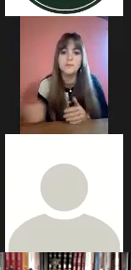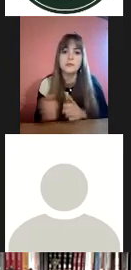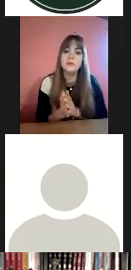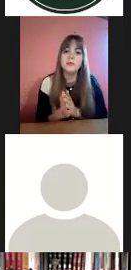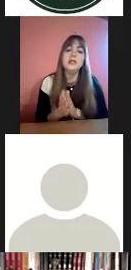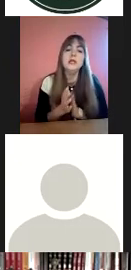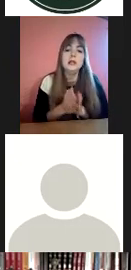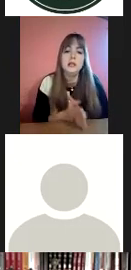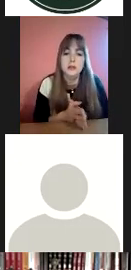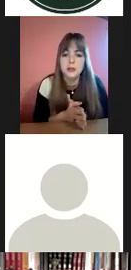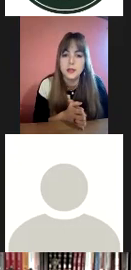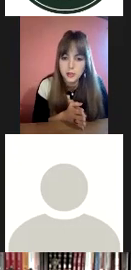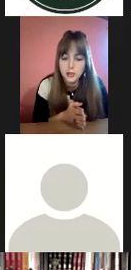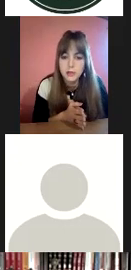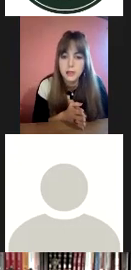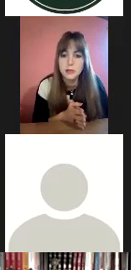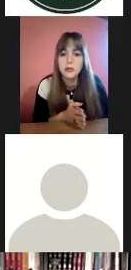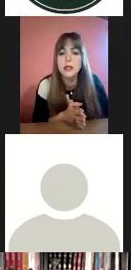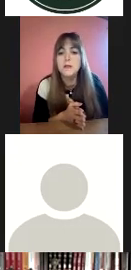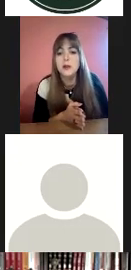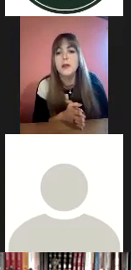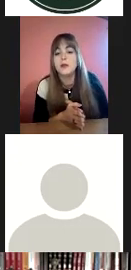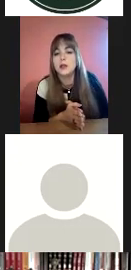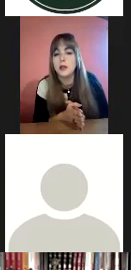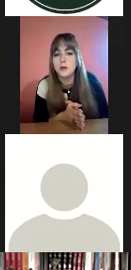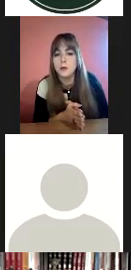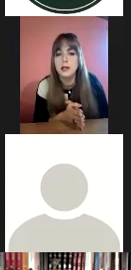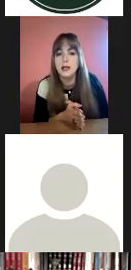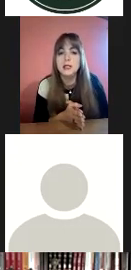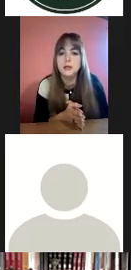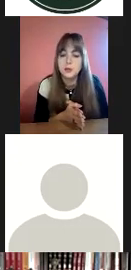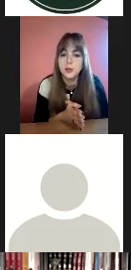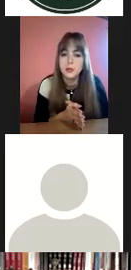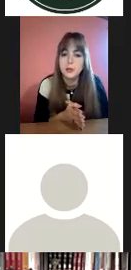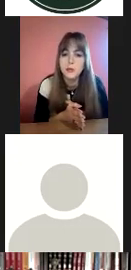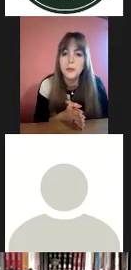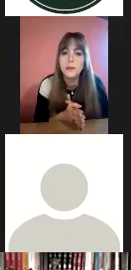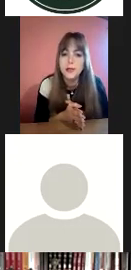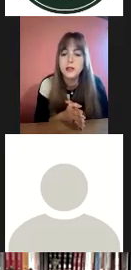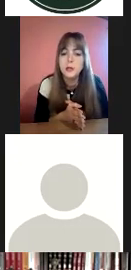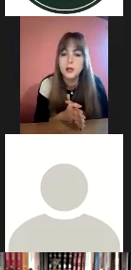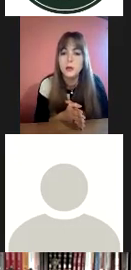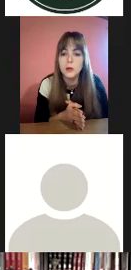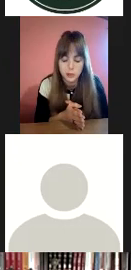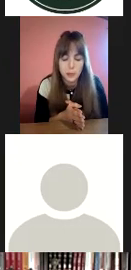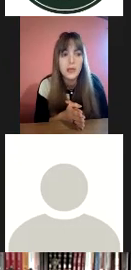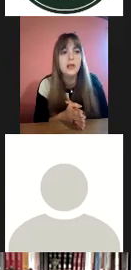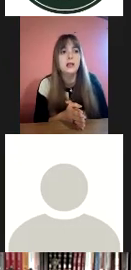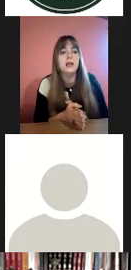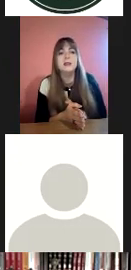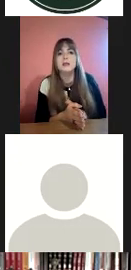corresponde. Entonces, derechos animales, única forma de proteger la fauna. Las leyes de presupuestos mínimos permiten incluir la